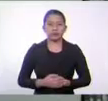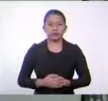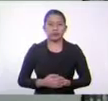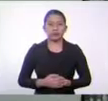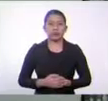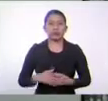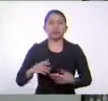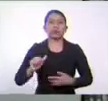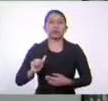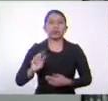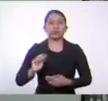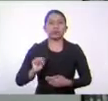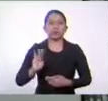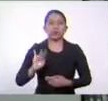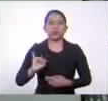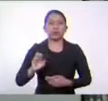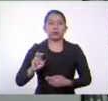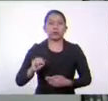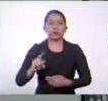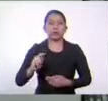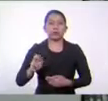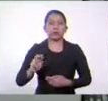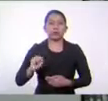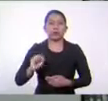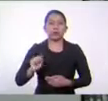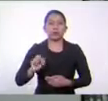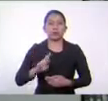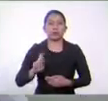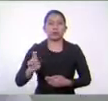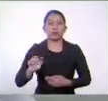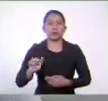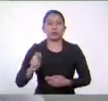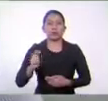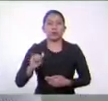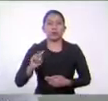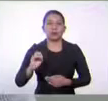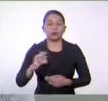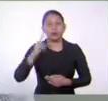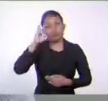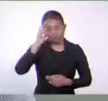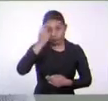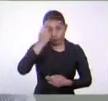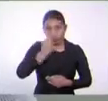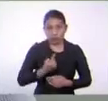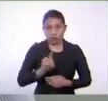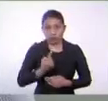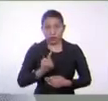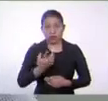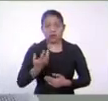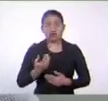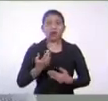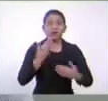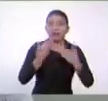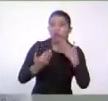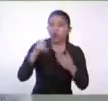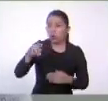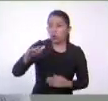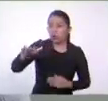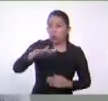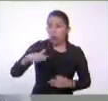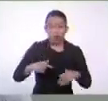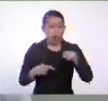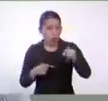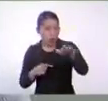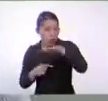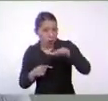narrativo. Es el espacio de la narración. Consiste principalmente en los escenarios y espacios en los que